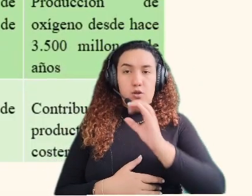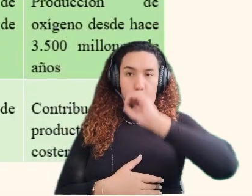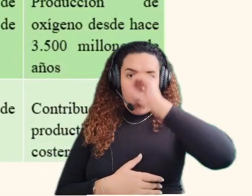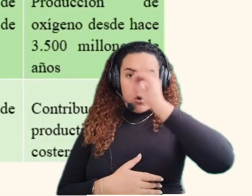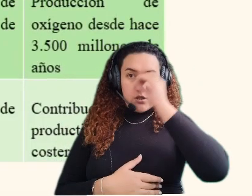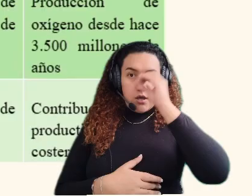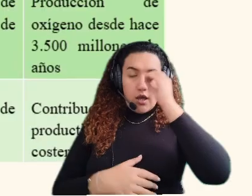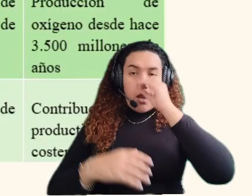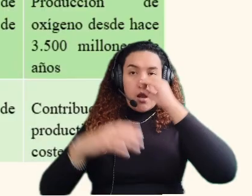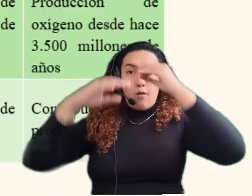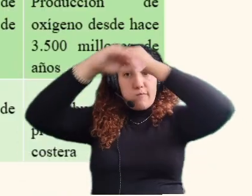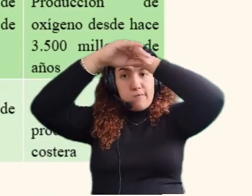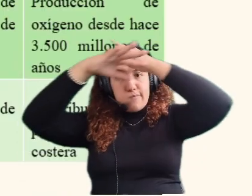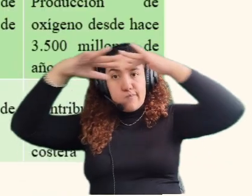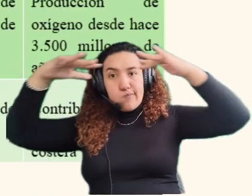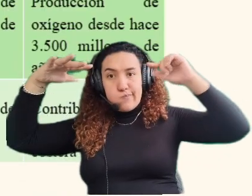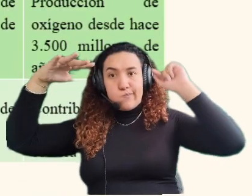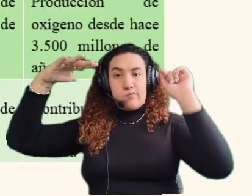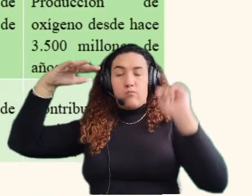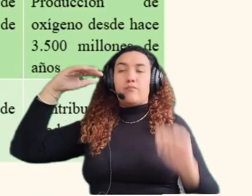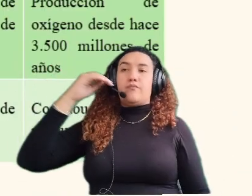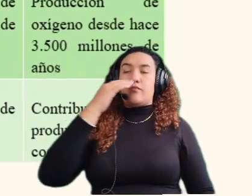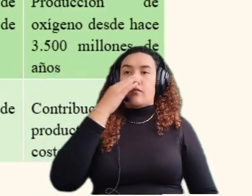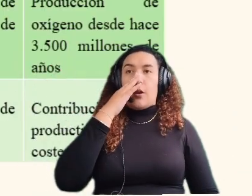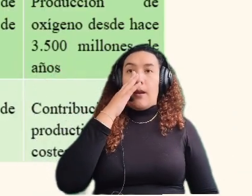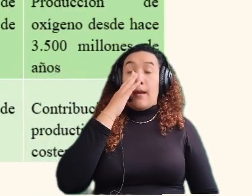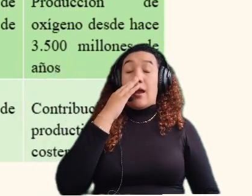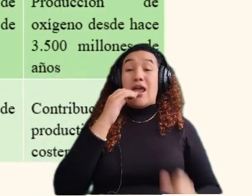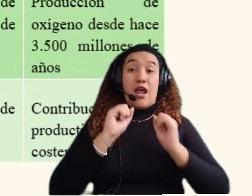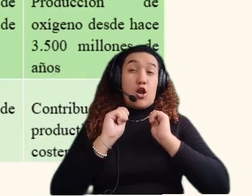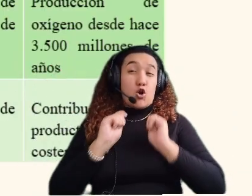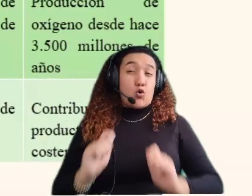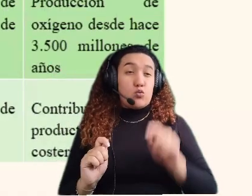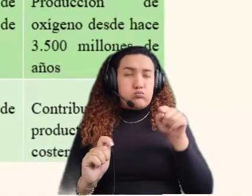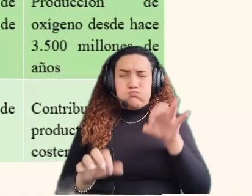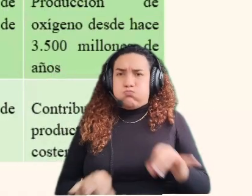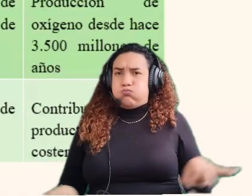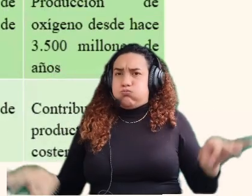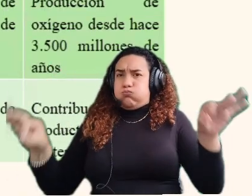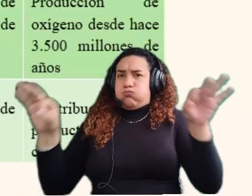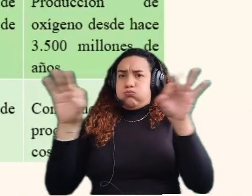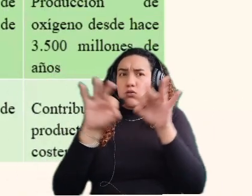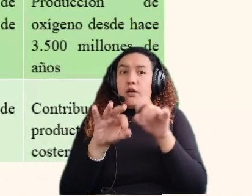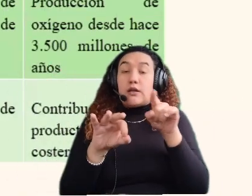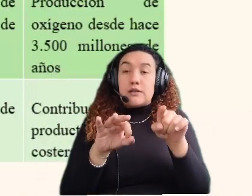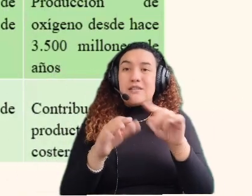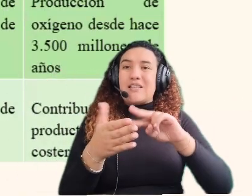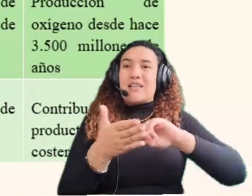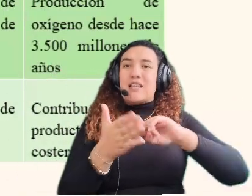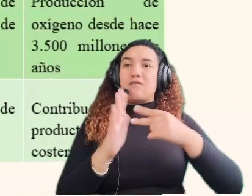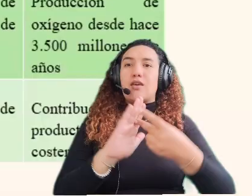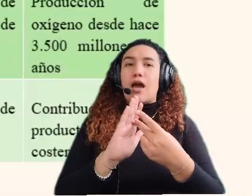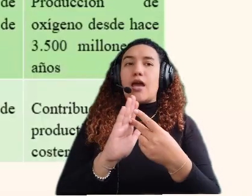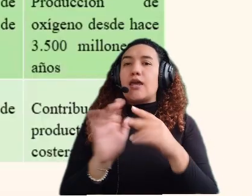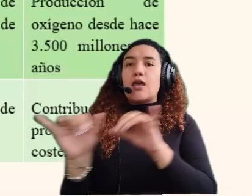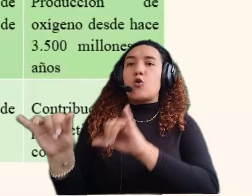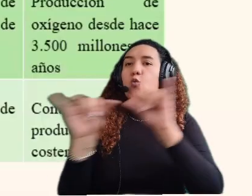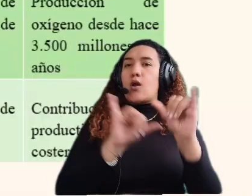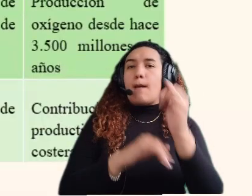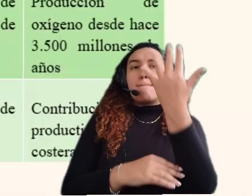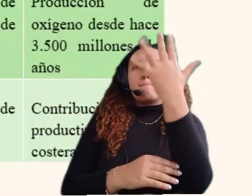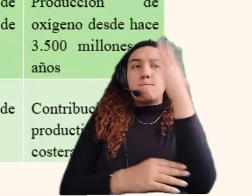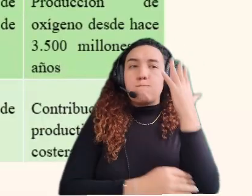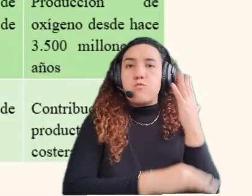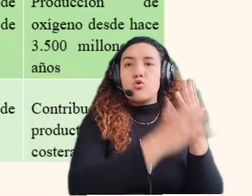que es muy valioso, y su rol es tan crucial que son descritos como los objetos y los